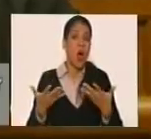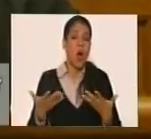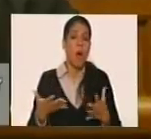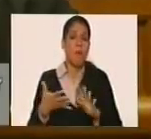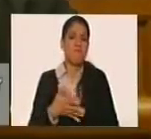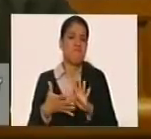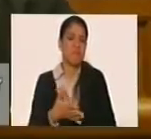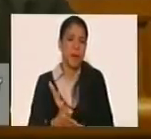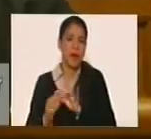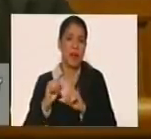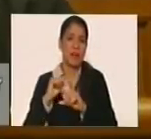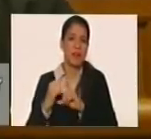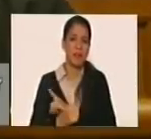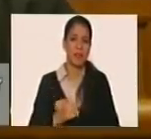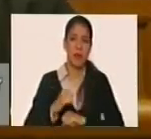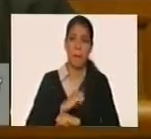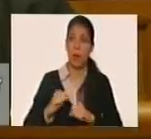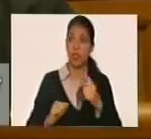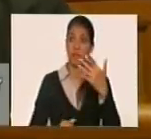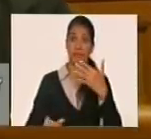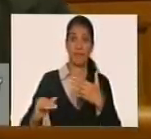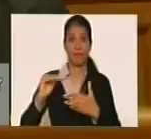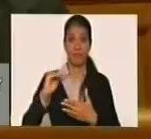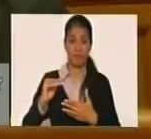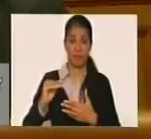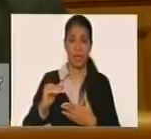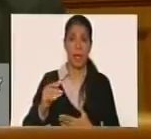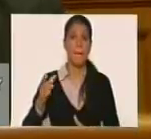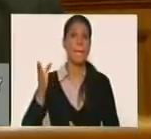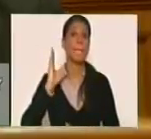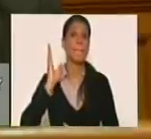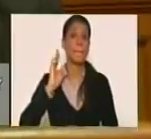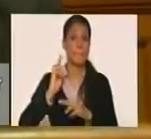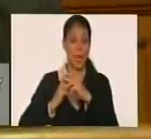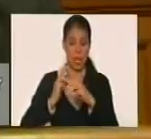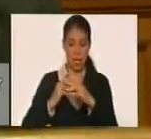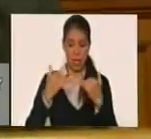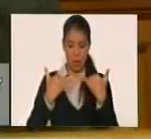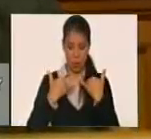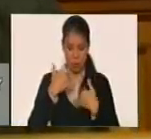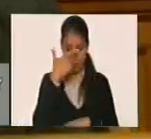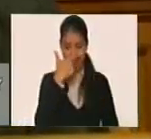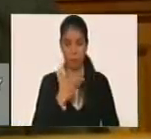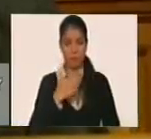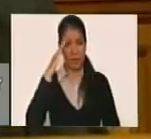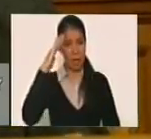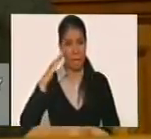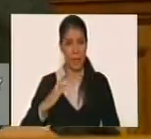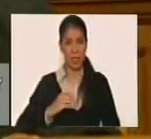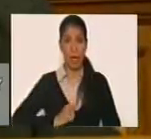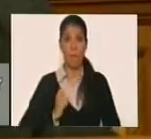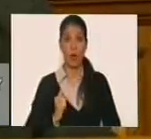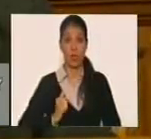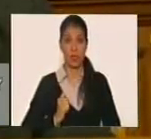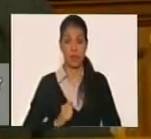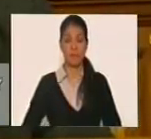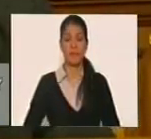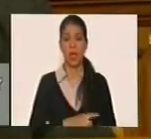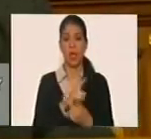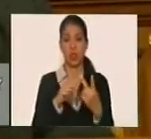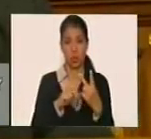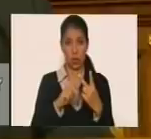o fuerza insuperable que ponga en peligro su propia integridad física. 2.